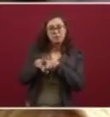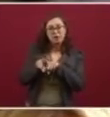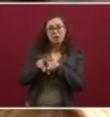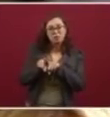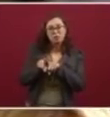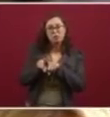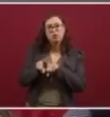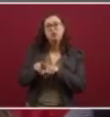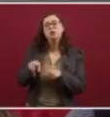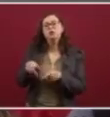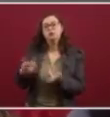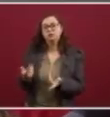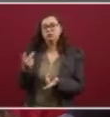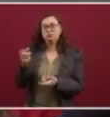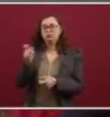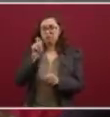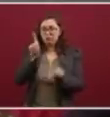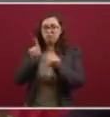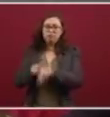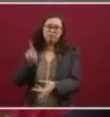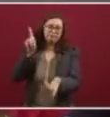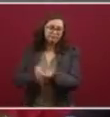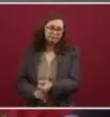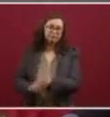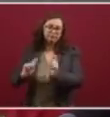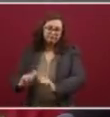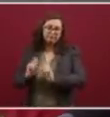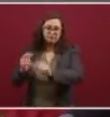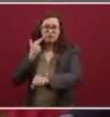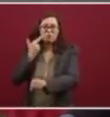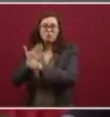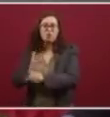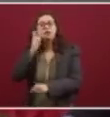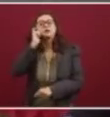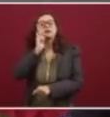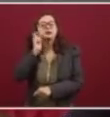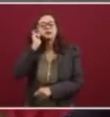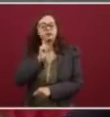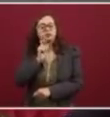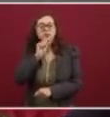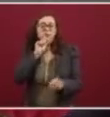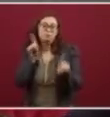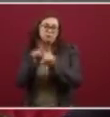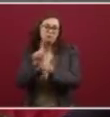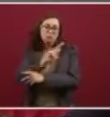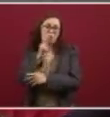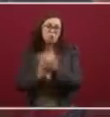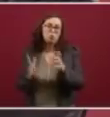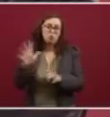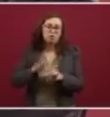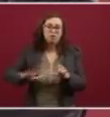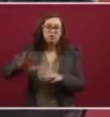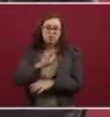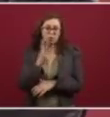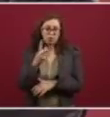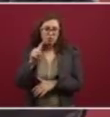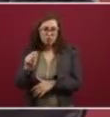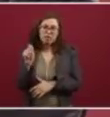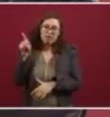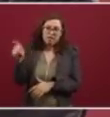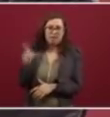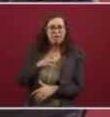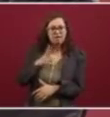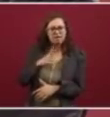Sandoval es superdelegado en su gobierno en el estado de Guerrero y quien aplica los programas sociales de la 4T. ¿Qué